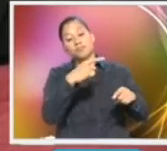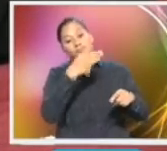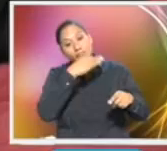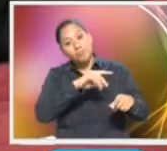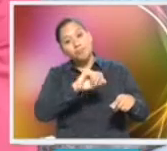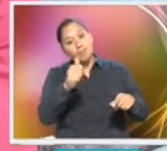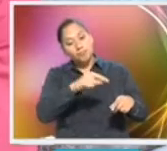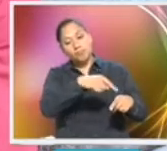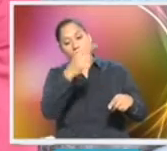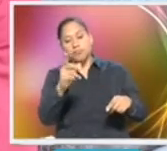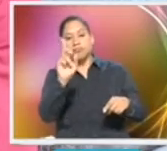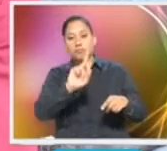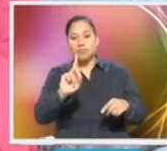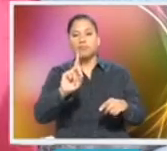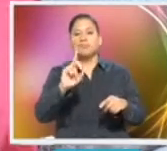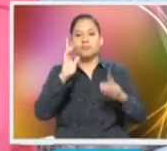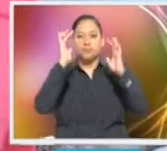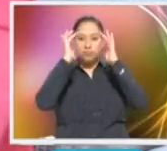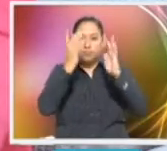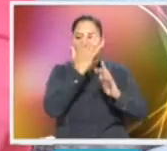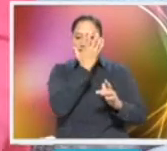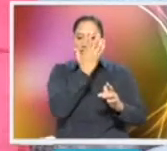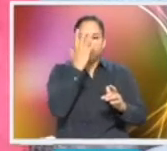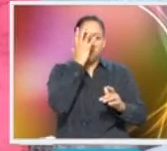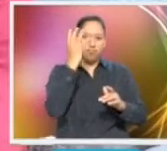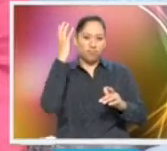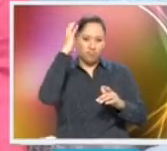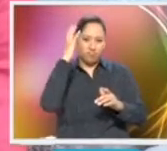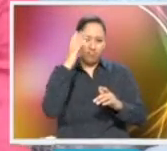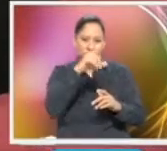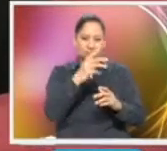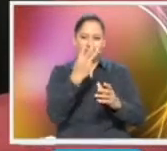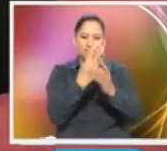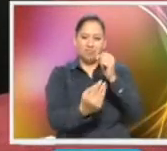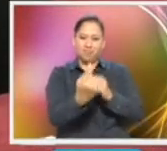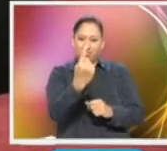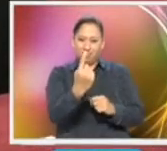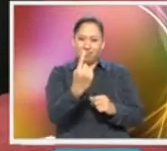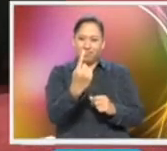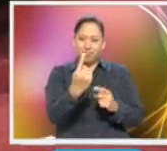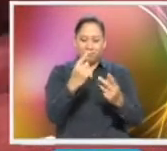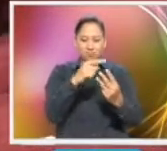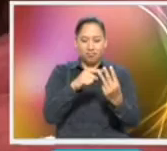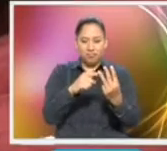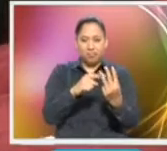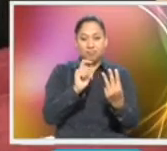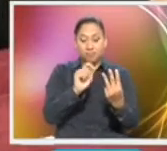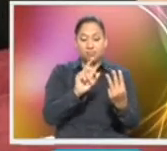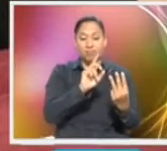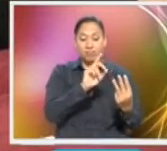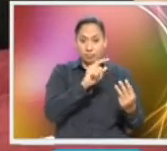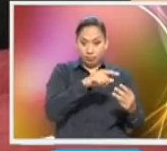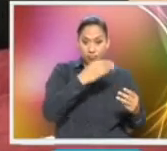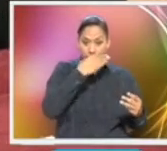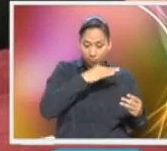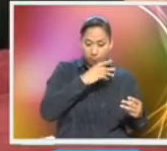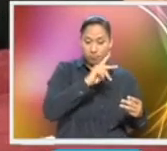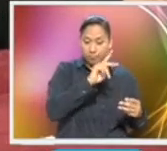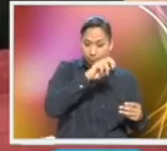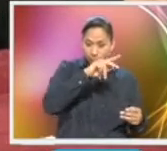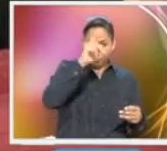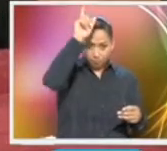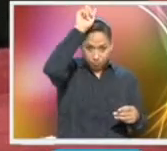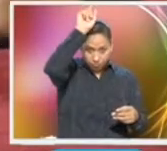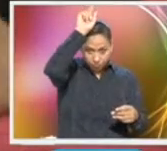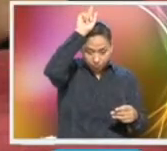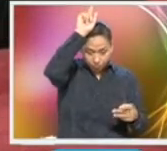domingo, es la Santísima Trinidad. Este que viene, ¿no? Que viene. O sea, pasando al domingo de Pentecostés, Sí. el que sigue es Santísima Trinidad.